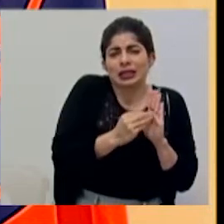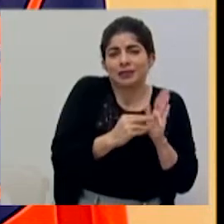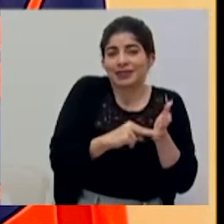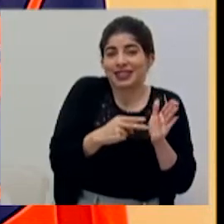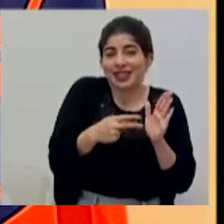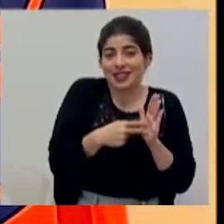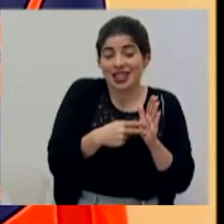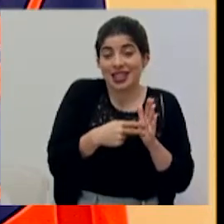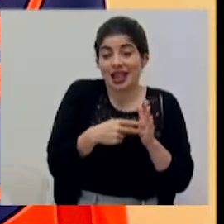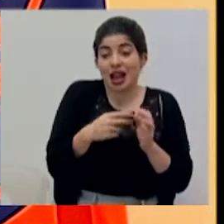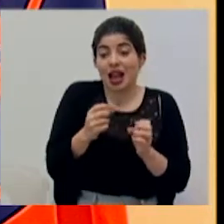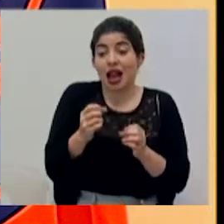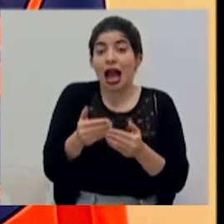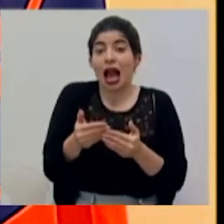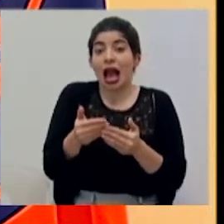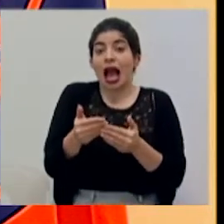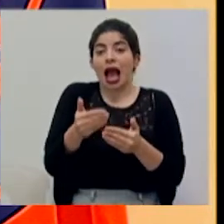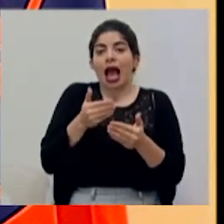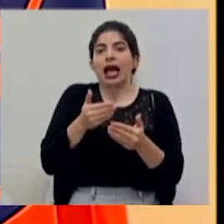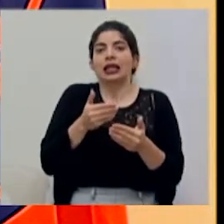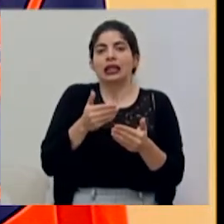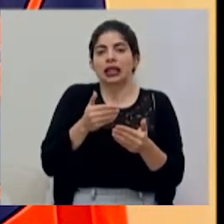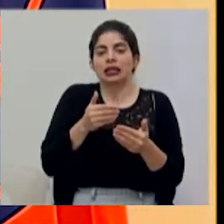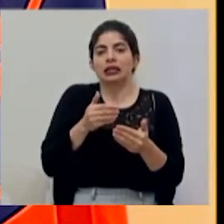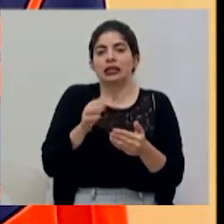antes que se ejecuten, antes de los próximos